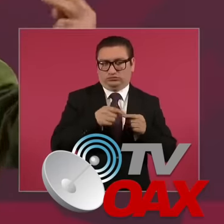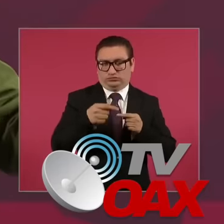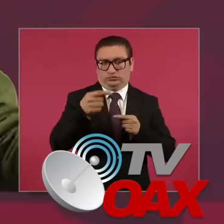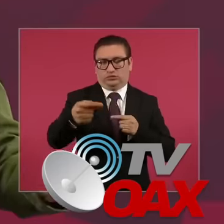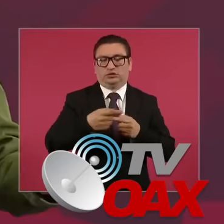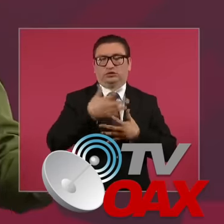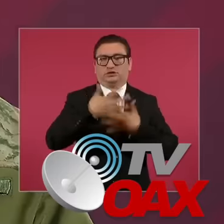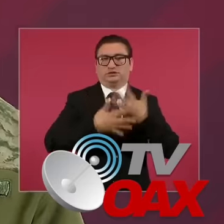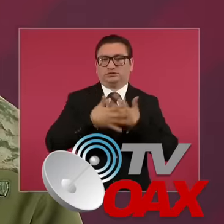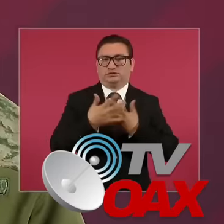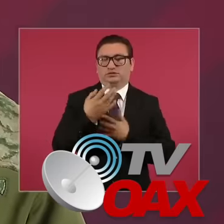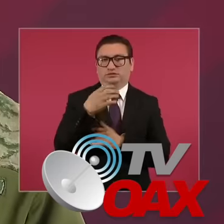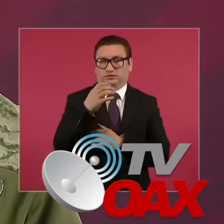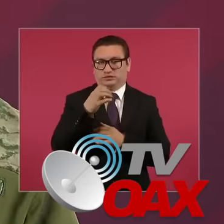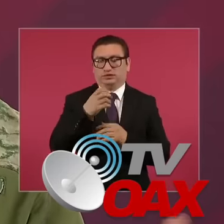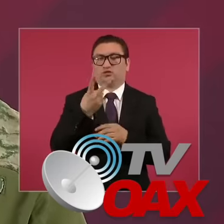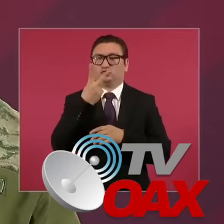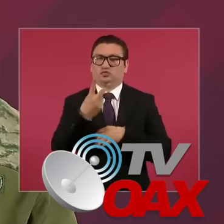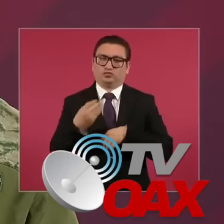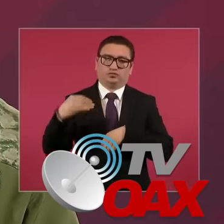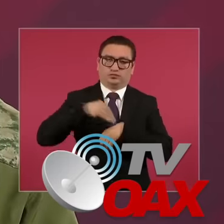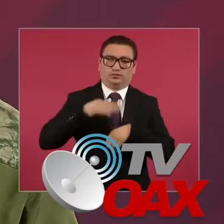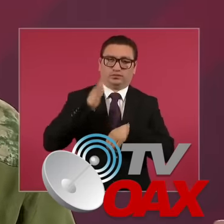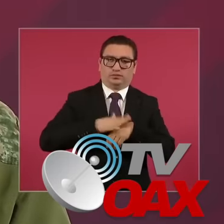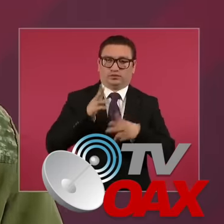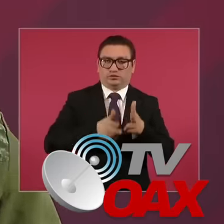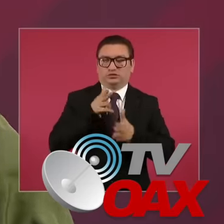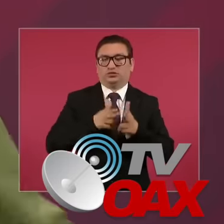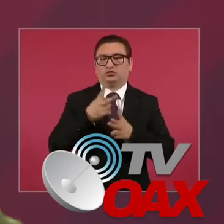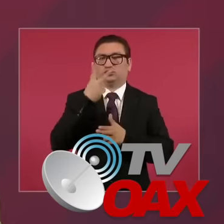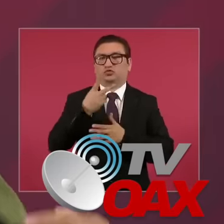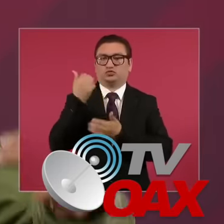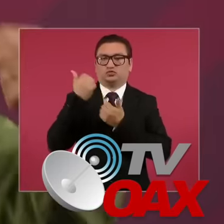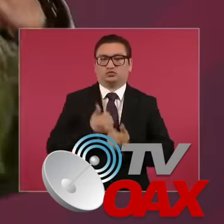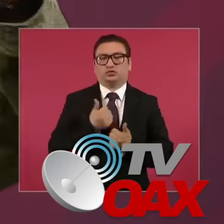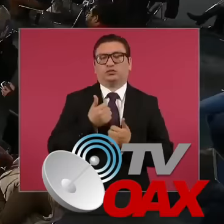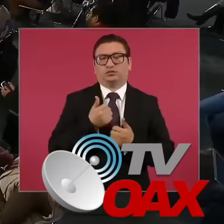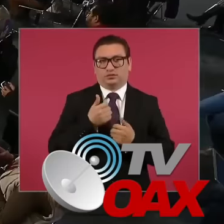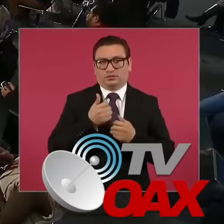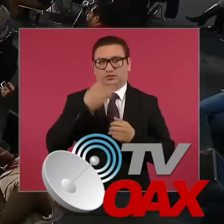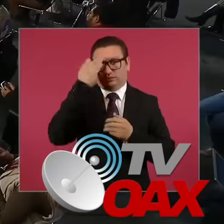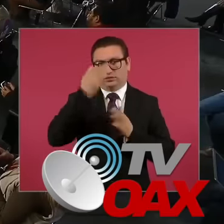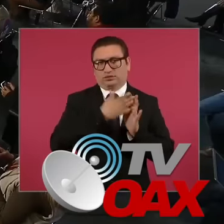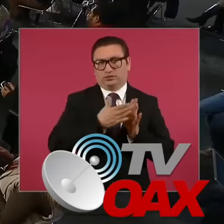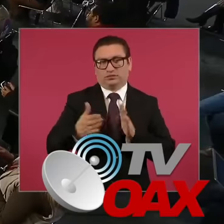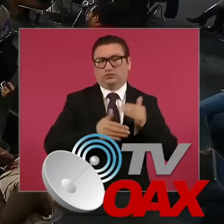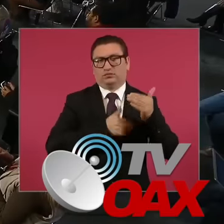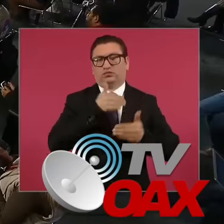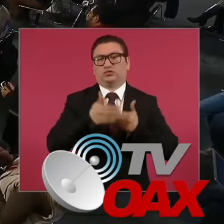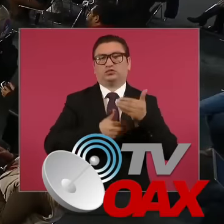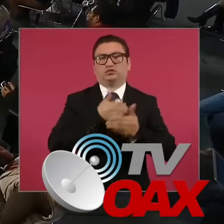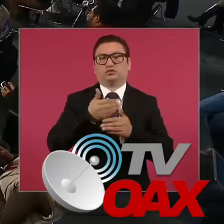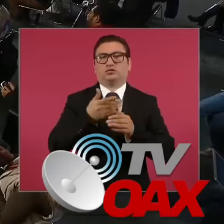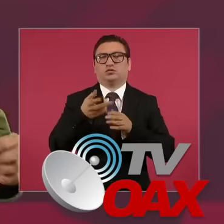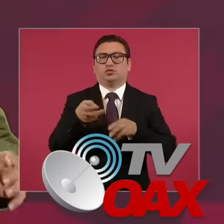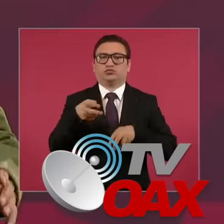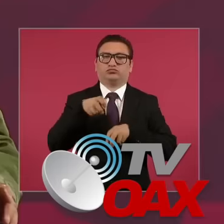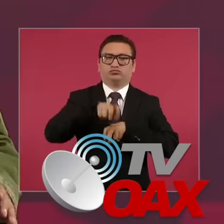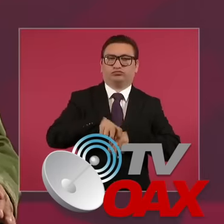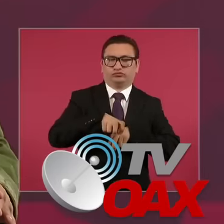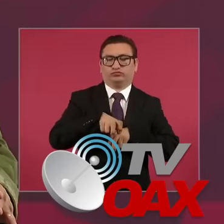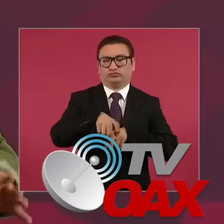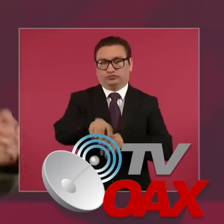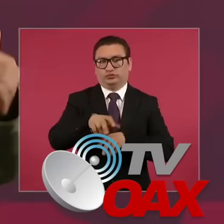enero sumaremos otros 2 trenes. Los 2 que están llegando van a tardar en el proceso de puesta a